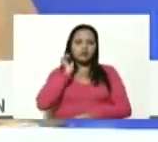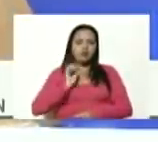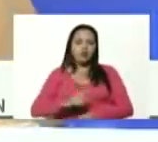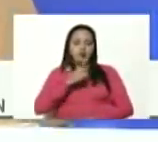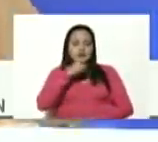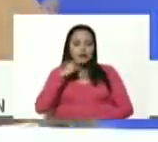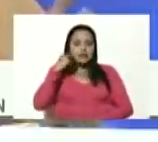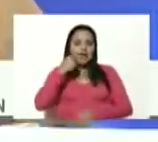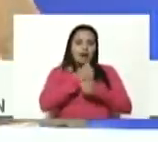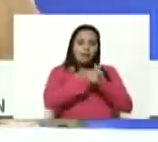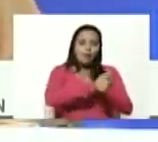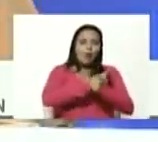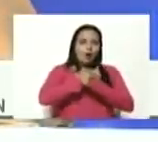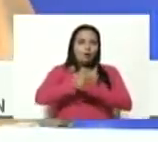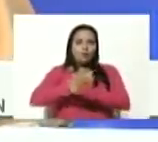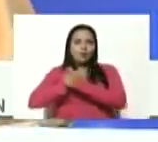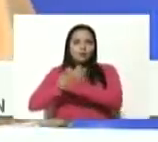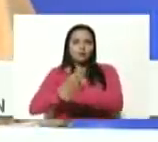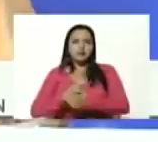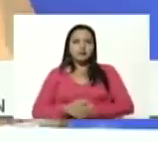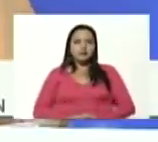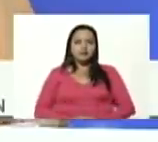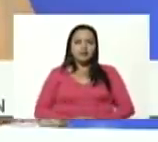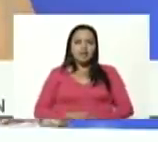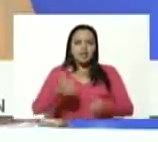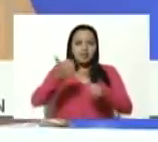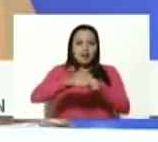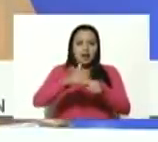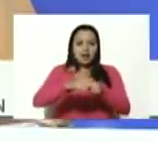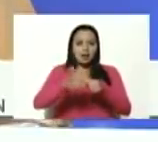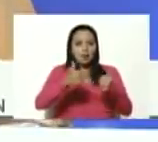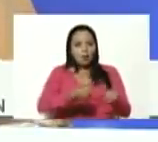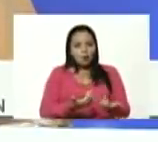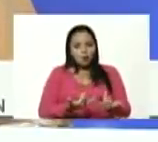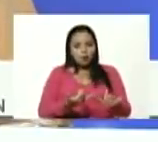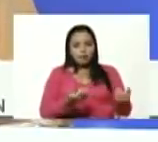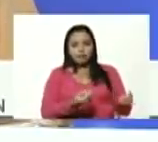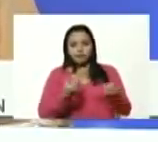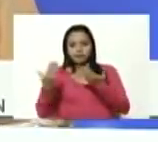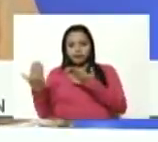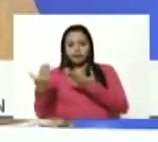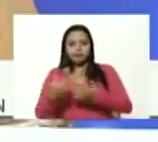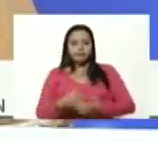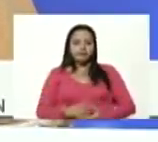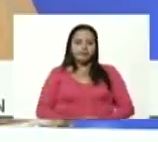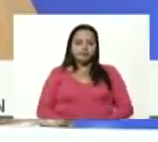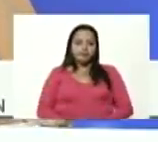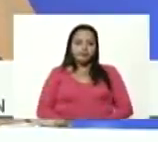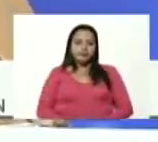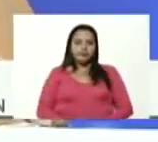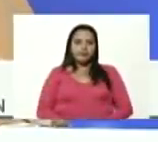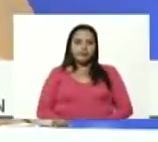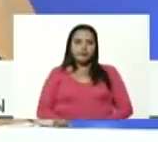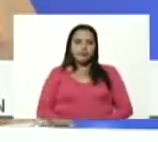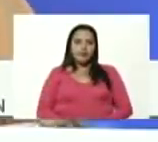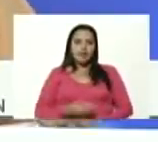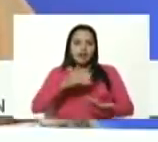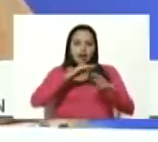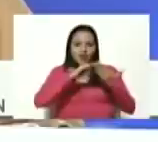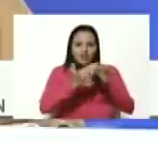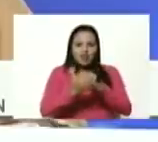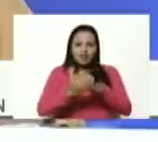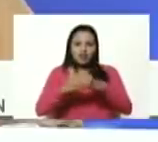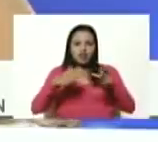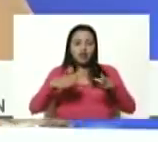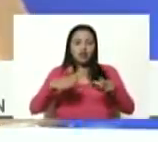Amor, amor y amor. Y de Maracaibo nos vamos directo al barrio Los